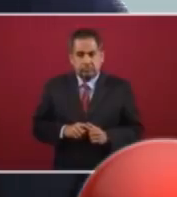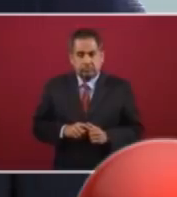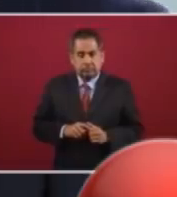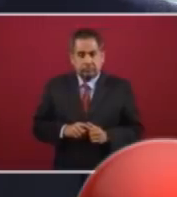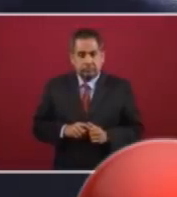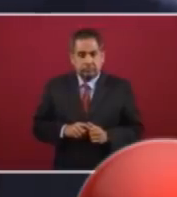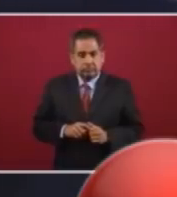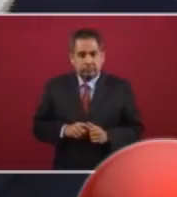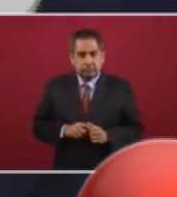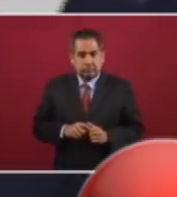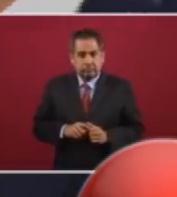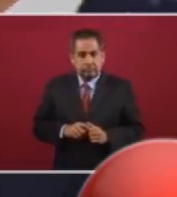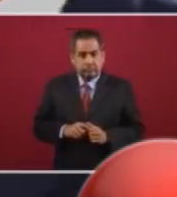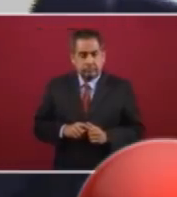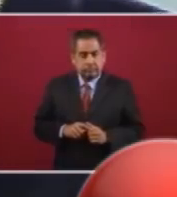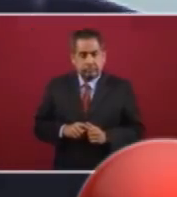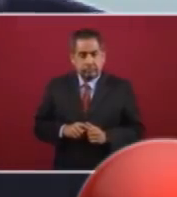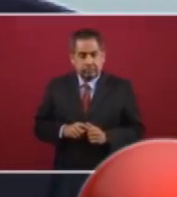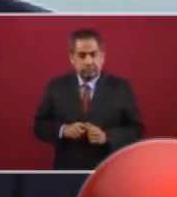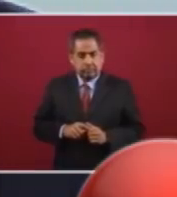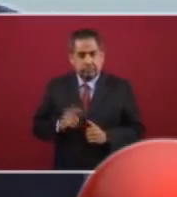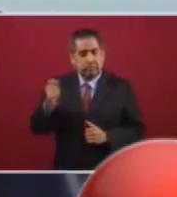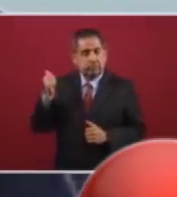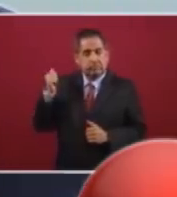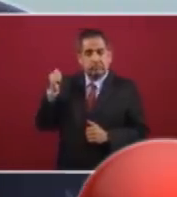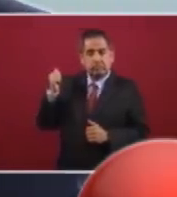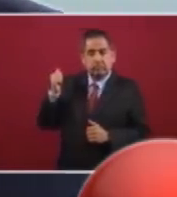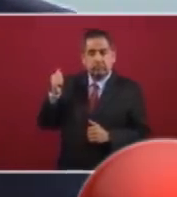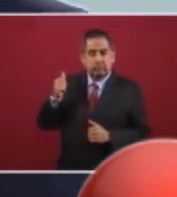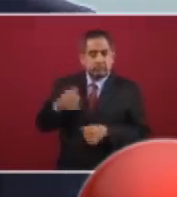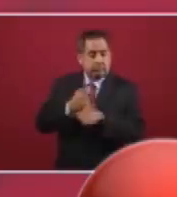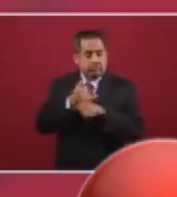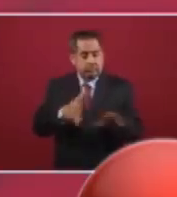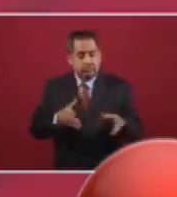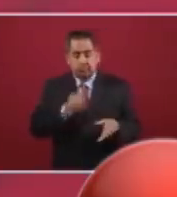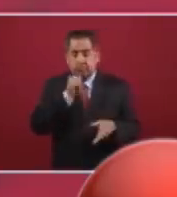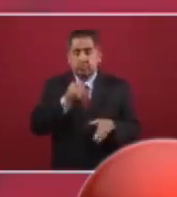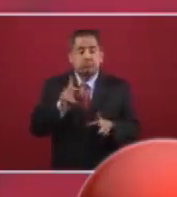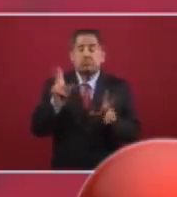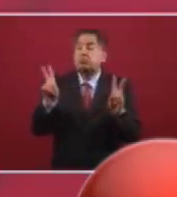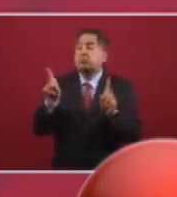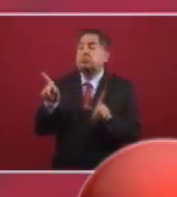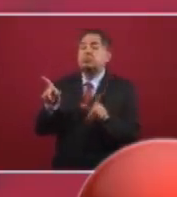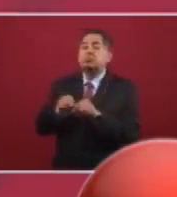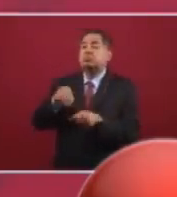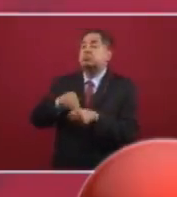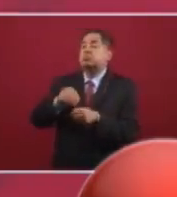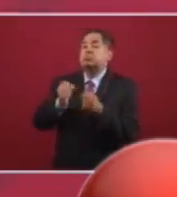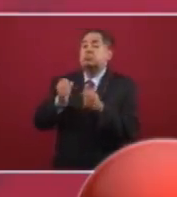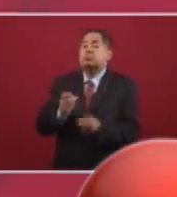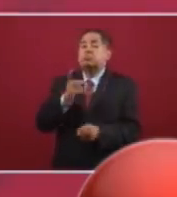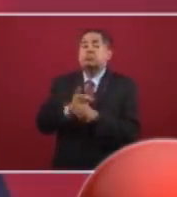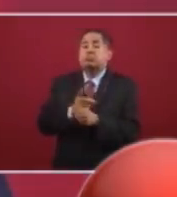d y no presentar información por seguridad nacional esto